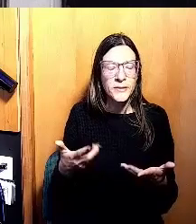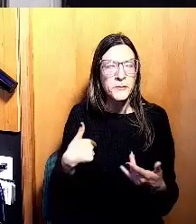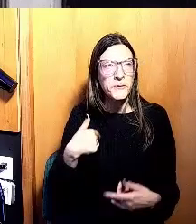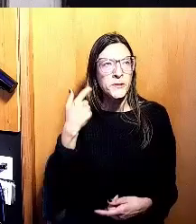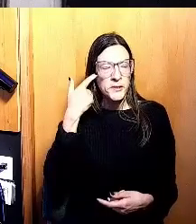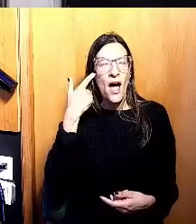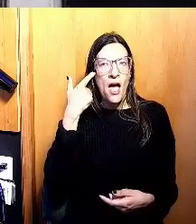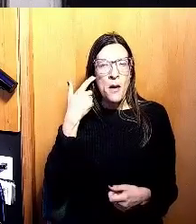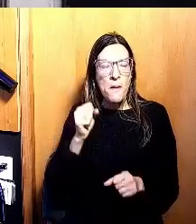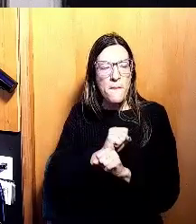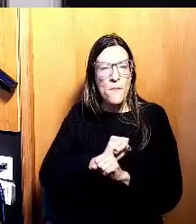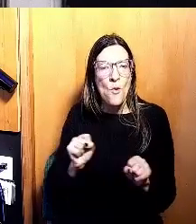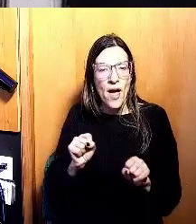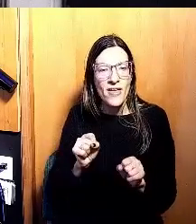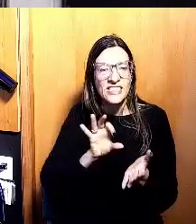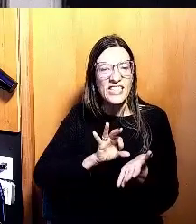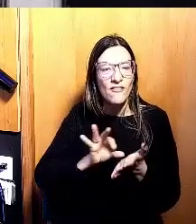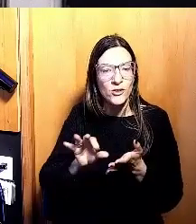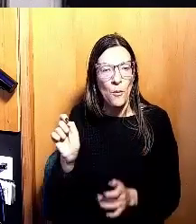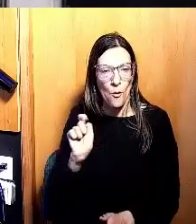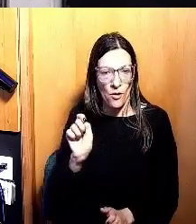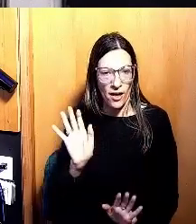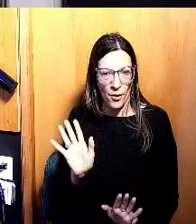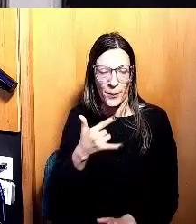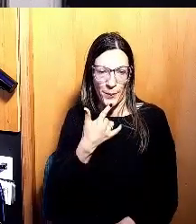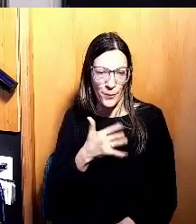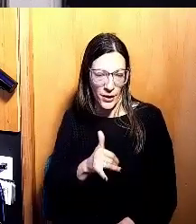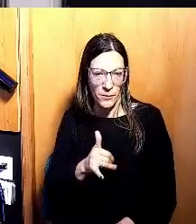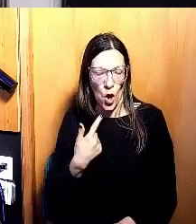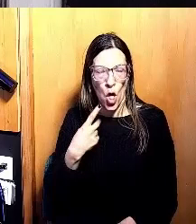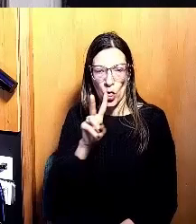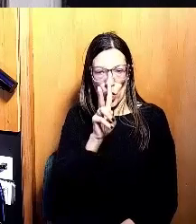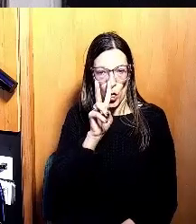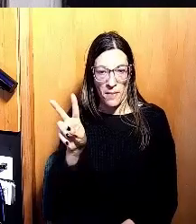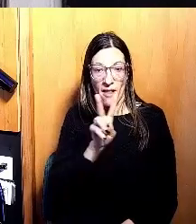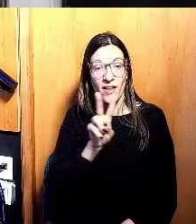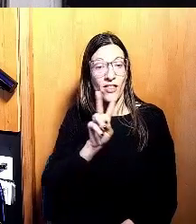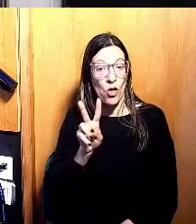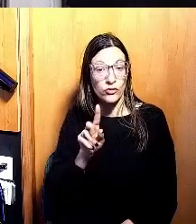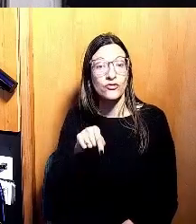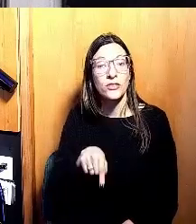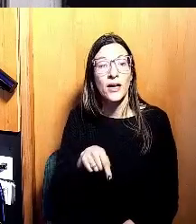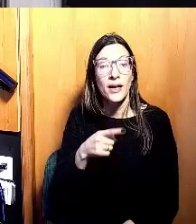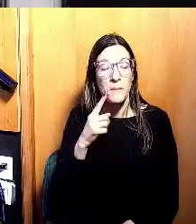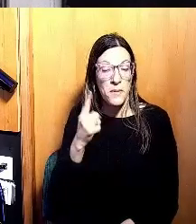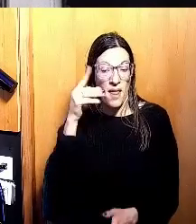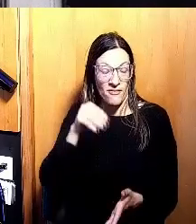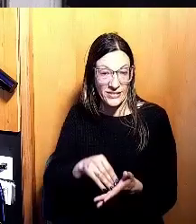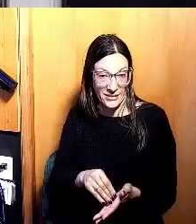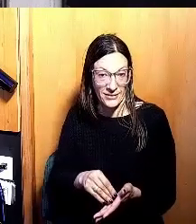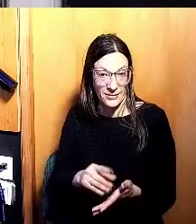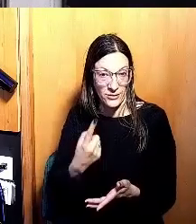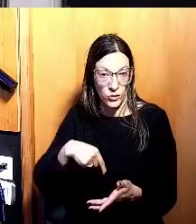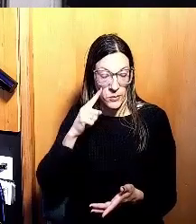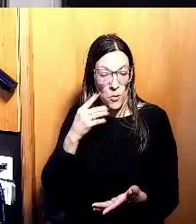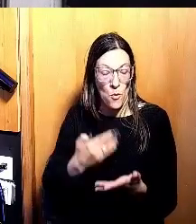que tiene que ver con los servicios públicos. En el 2022 presentamos el primer desafío, fue la primera vez de